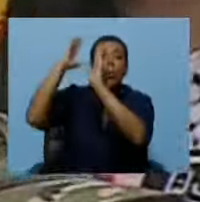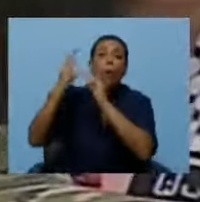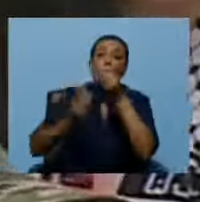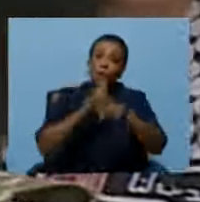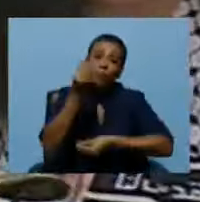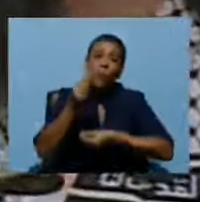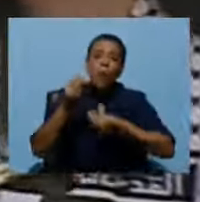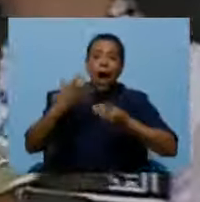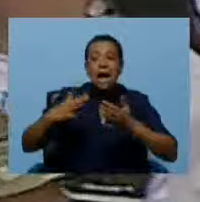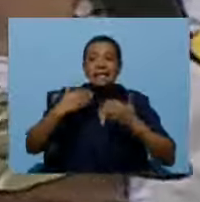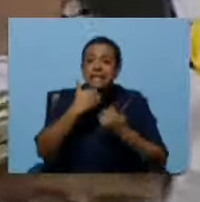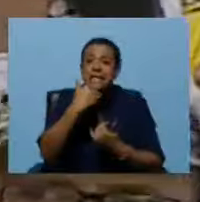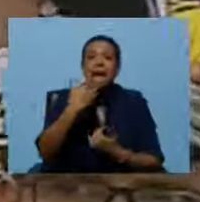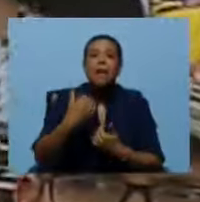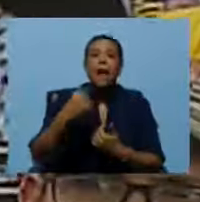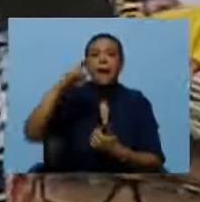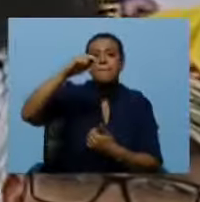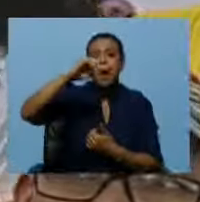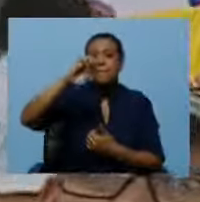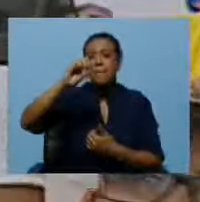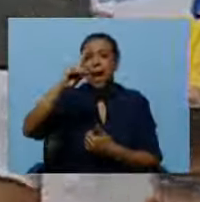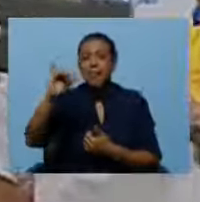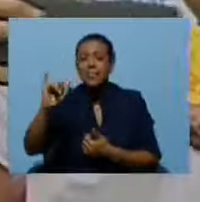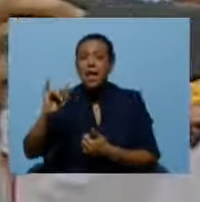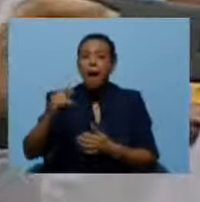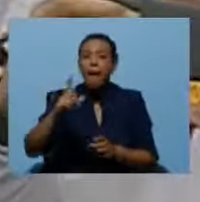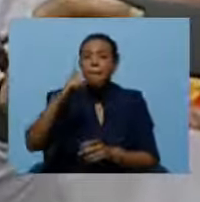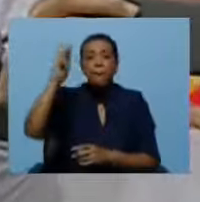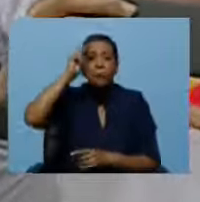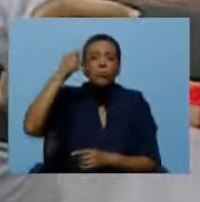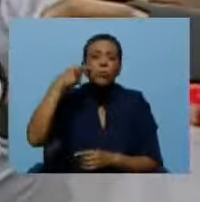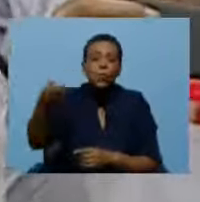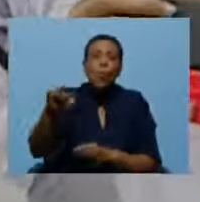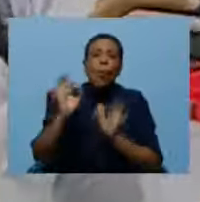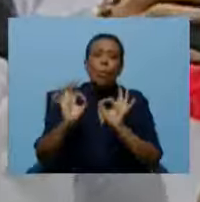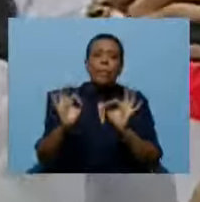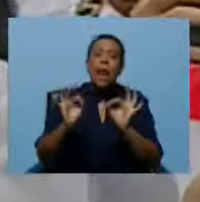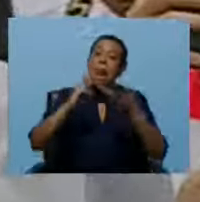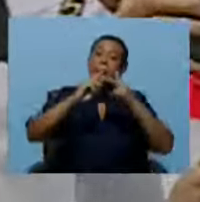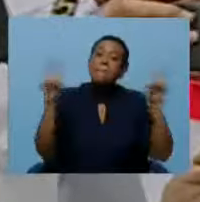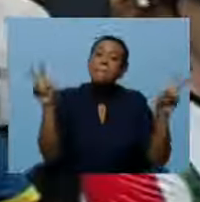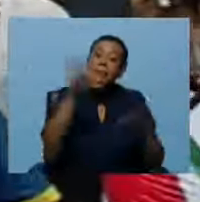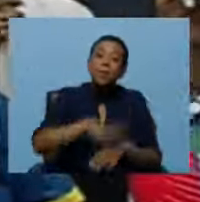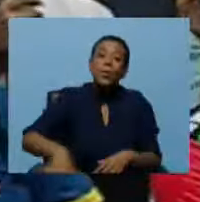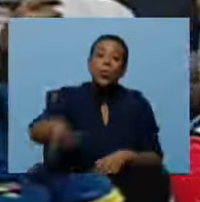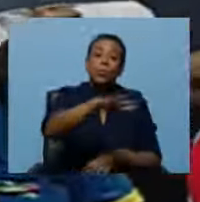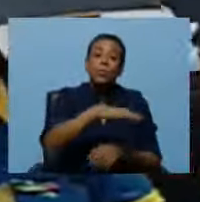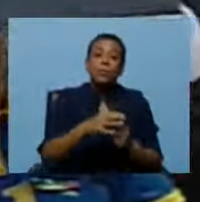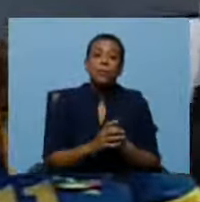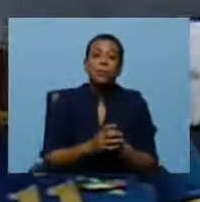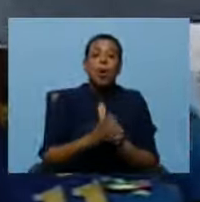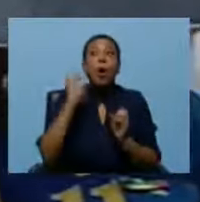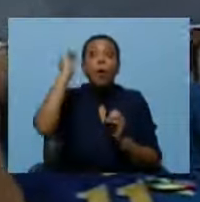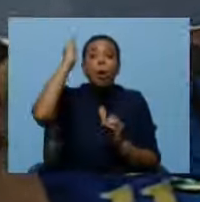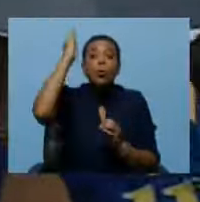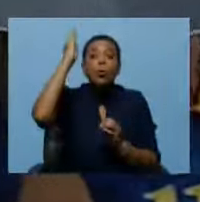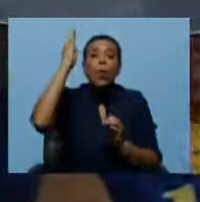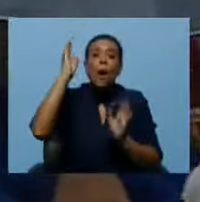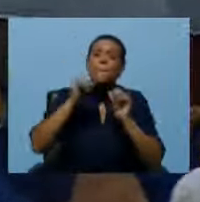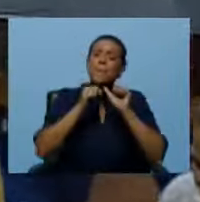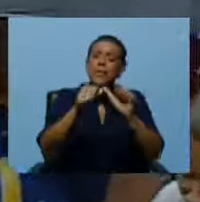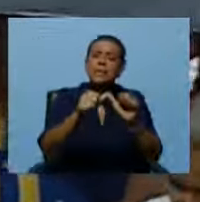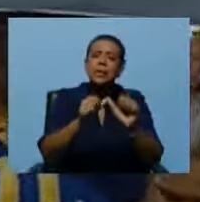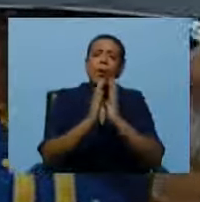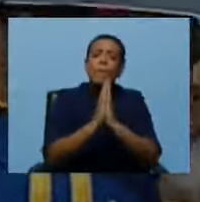acerca la llegada de Imam Mahdi y el profeta de Jesús, la paz sea con ellos. Oh Dios,